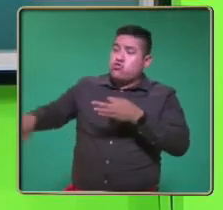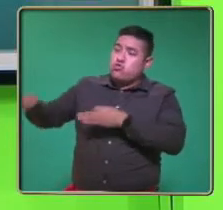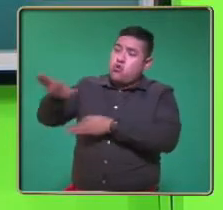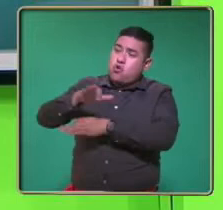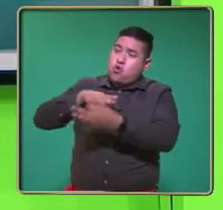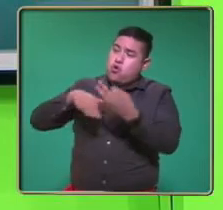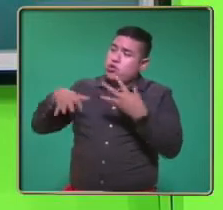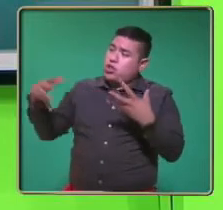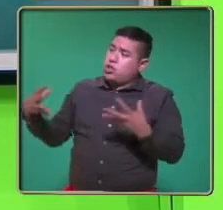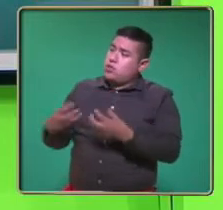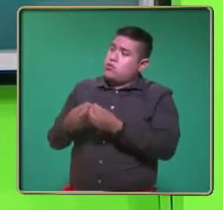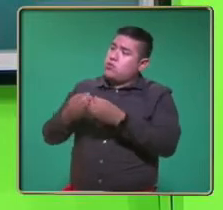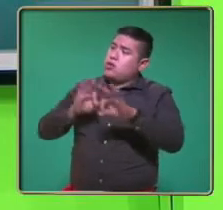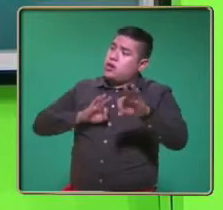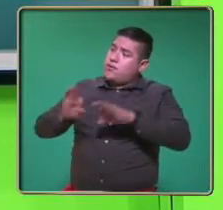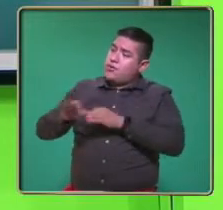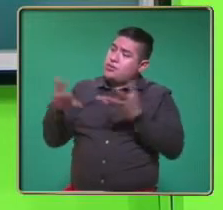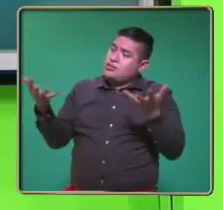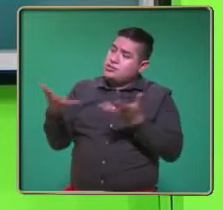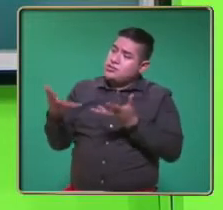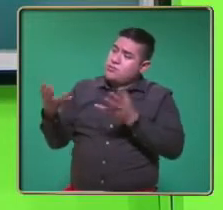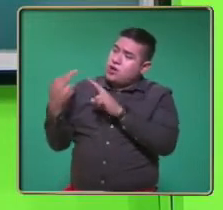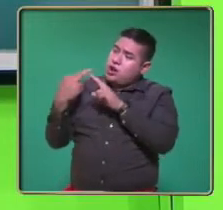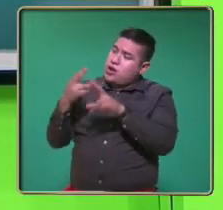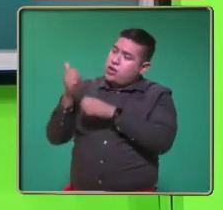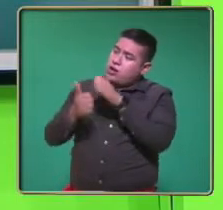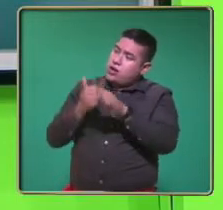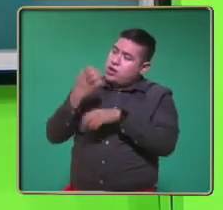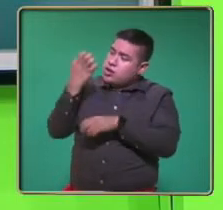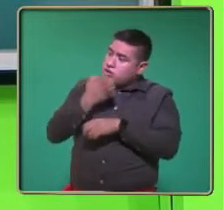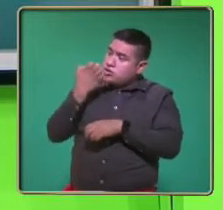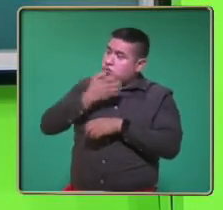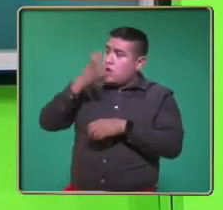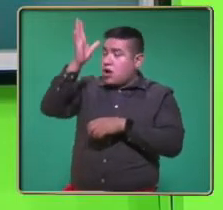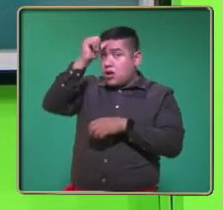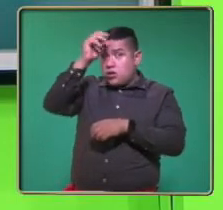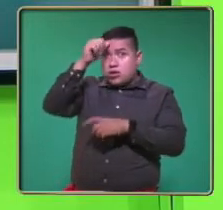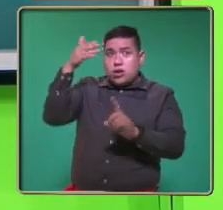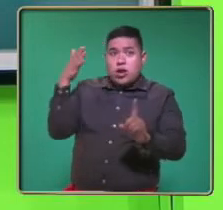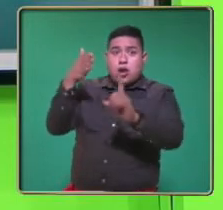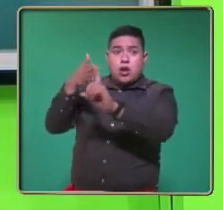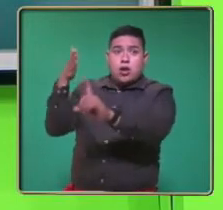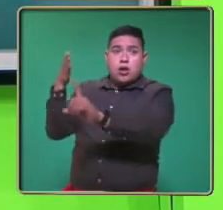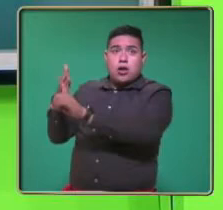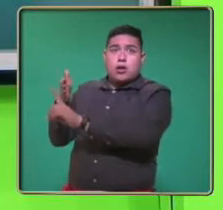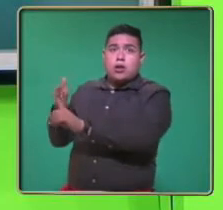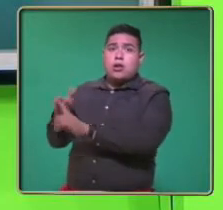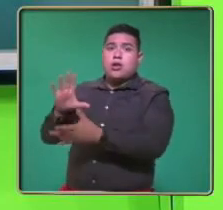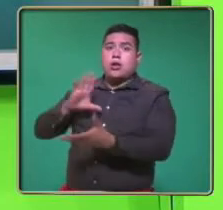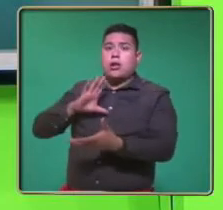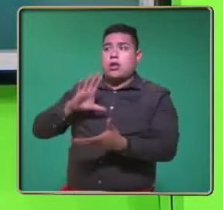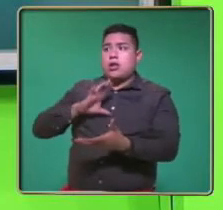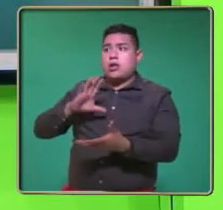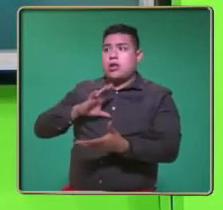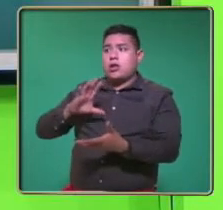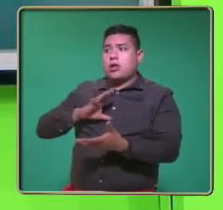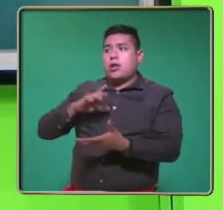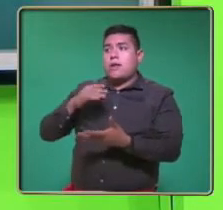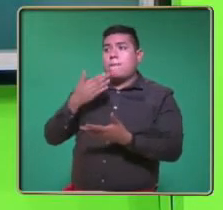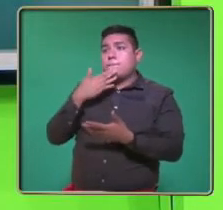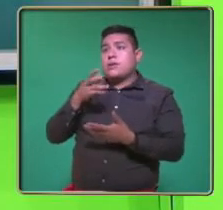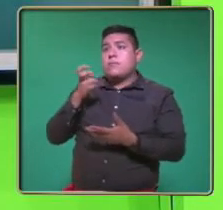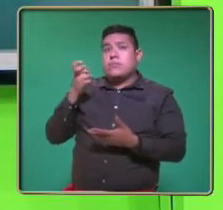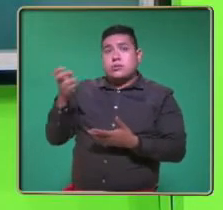lo que hicimos durante el ciclo escolar, los acuerdos que tomamos y los objetivos que logramos. Bien, pues aquí